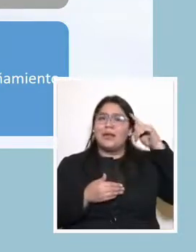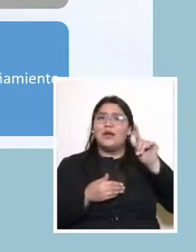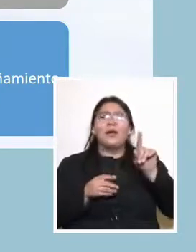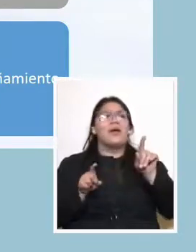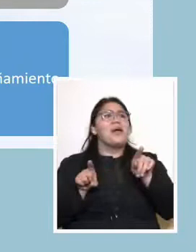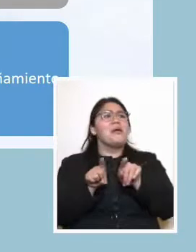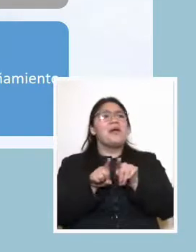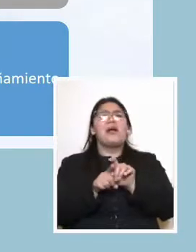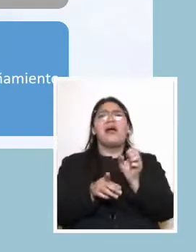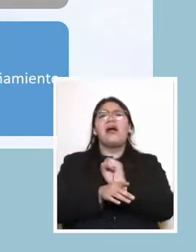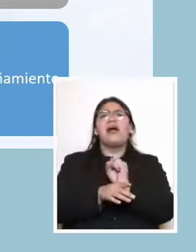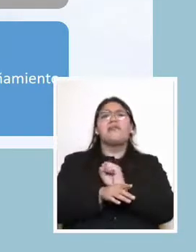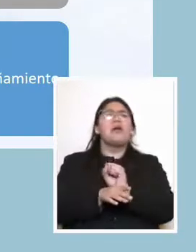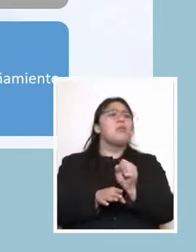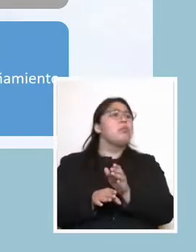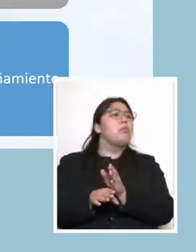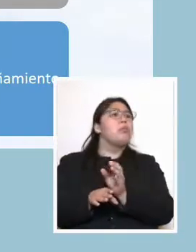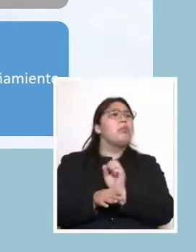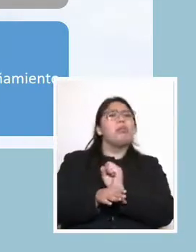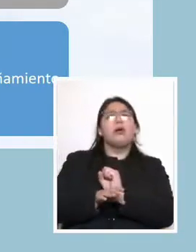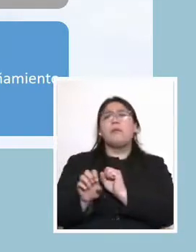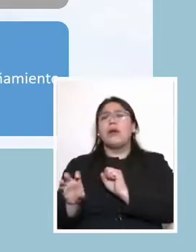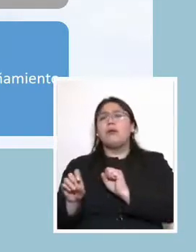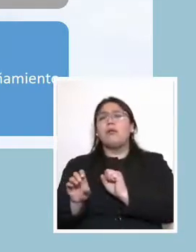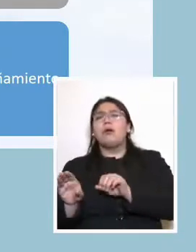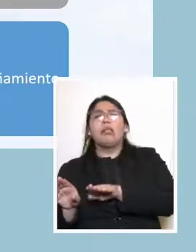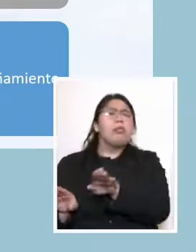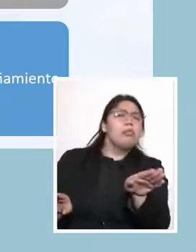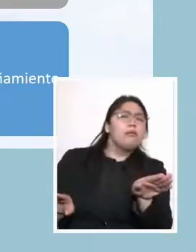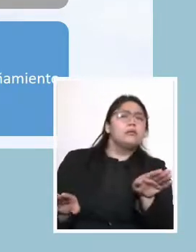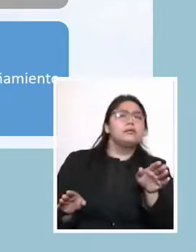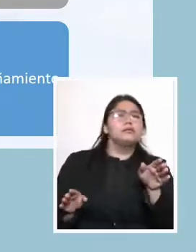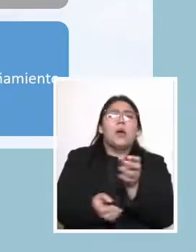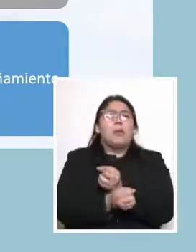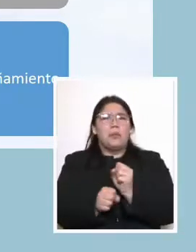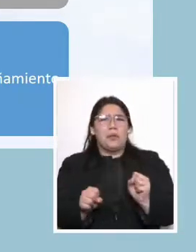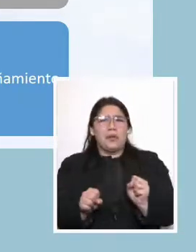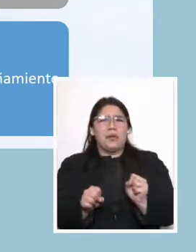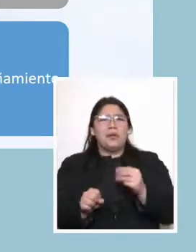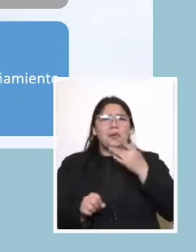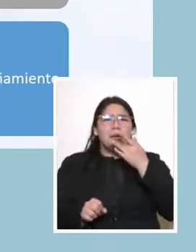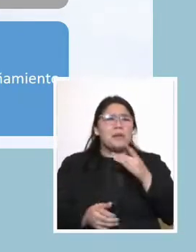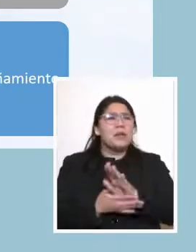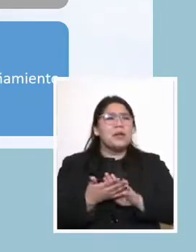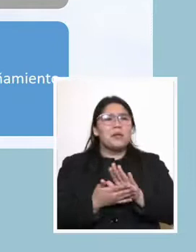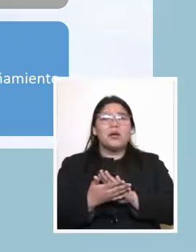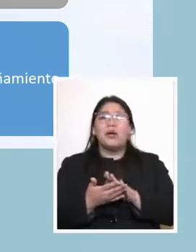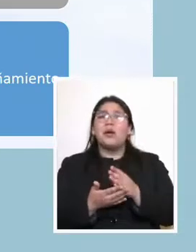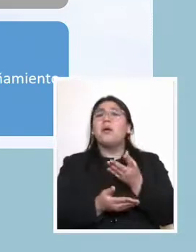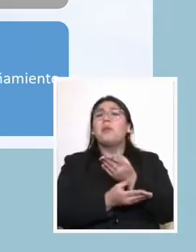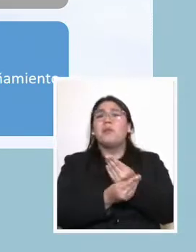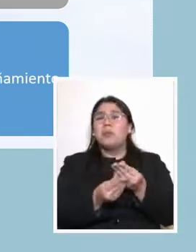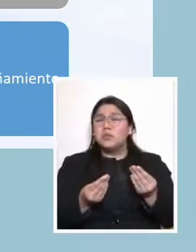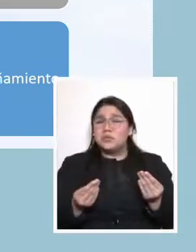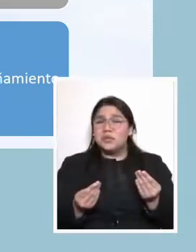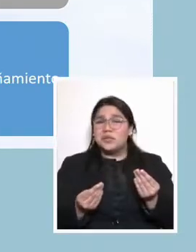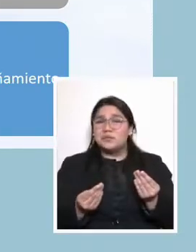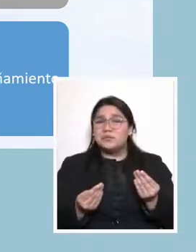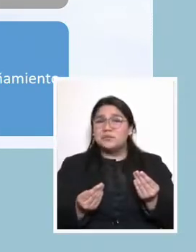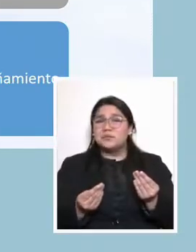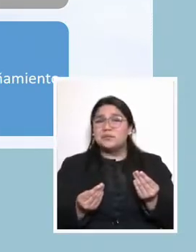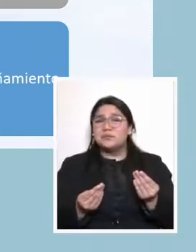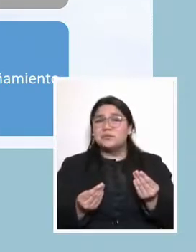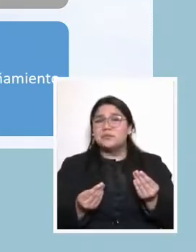señaliza hacia un lado y dobla hacia el otro, porque si siguen existiendo, ¿no es cierto?, las lógicas de competencias, muchas de ellas asociadas, ¿no es cierto?, a las